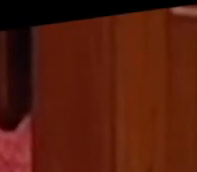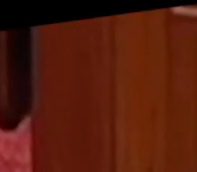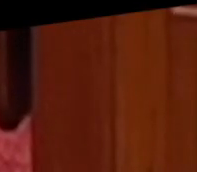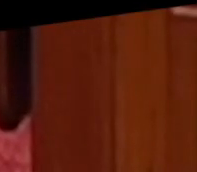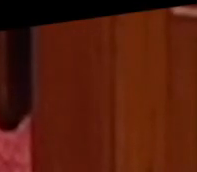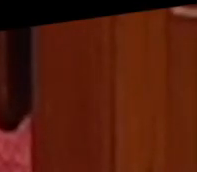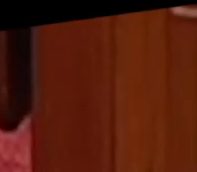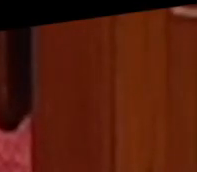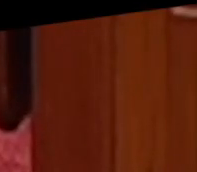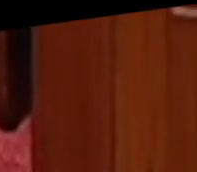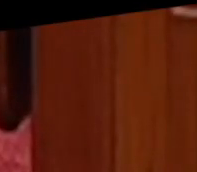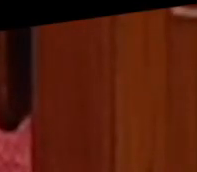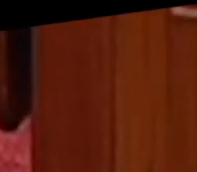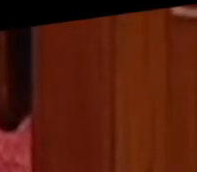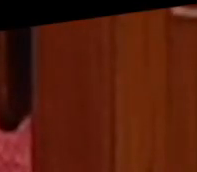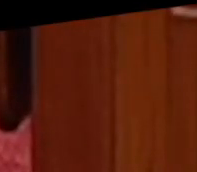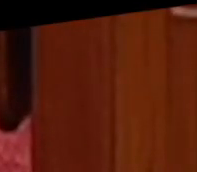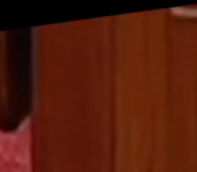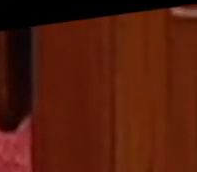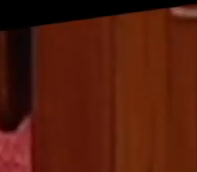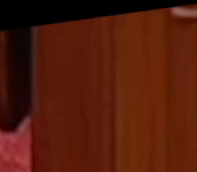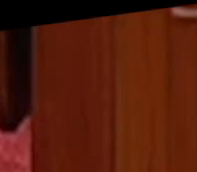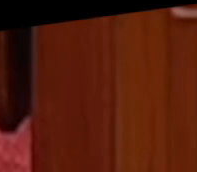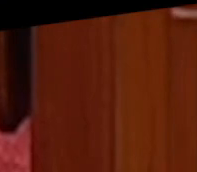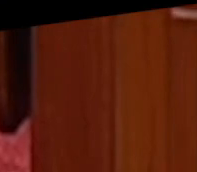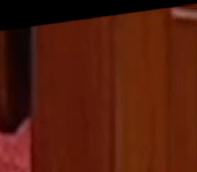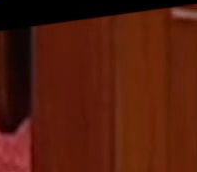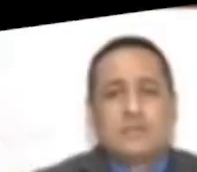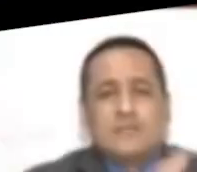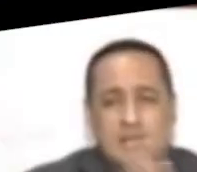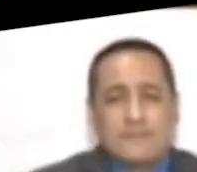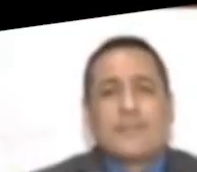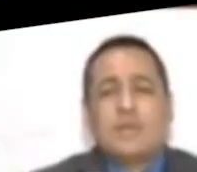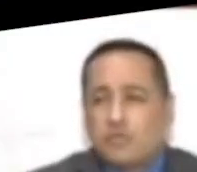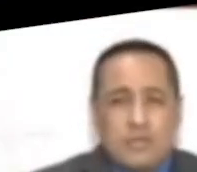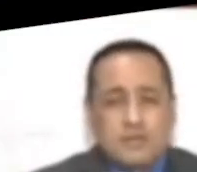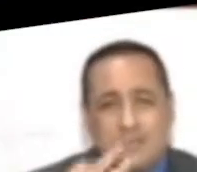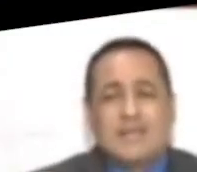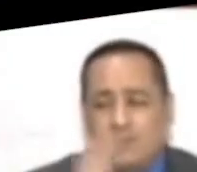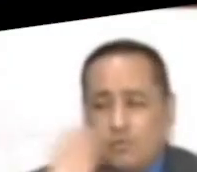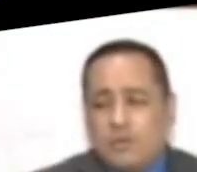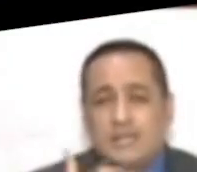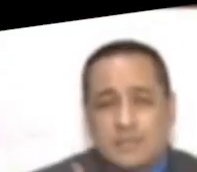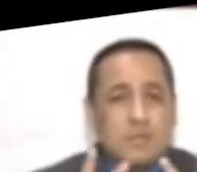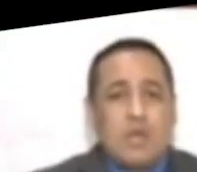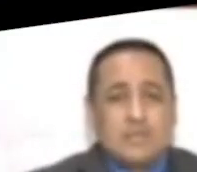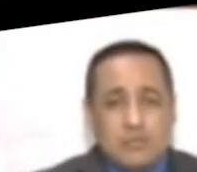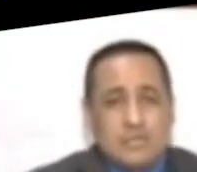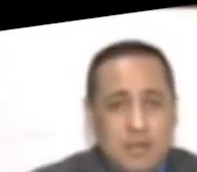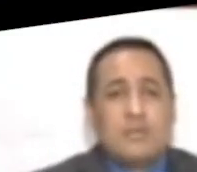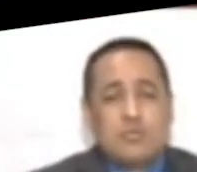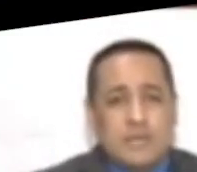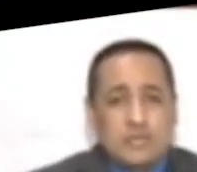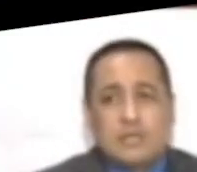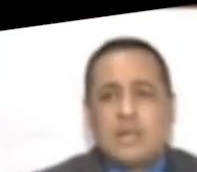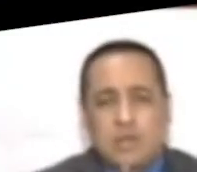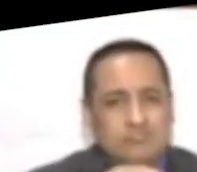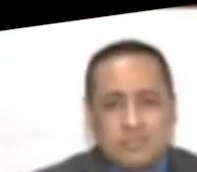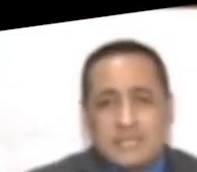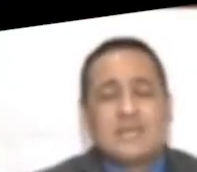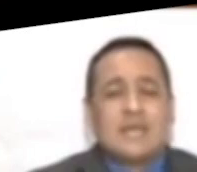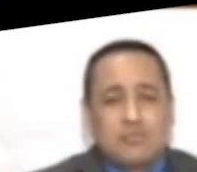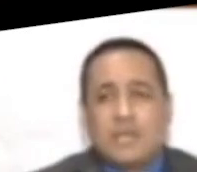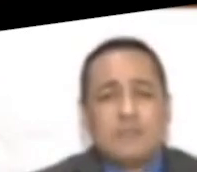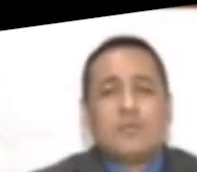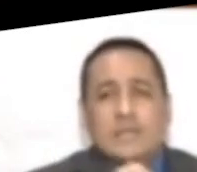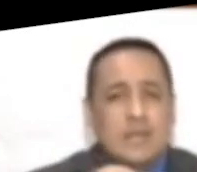el desprendimiento de los otorongos en vista de la urgencia del estallido social. Respecto a su discurso, este tuvo como ejes el garantizar